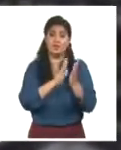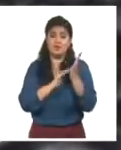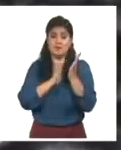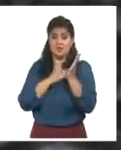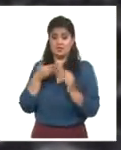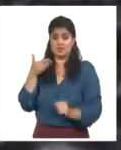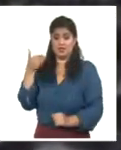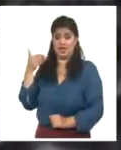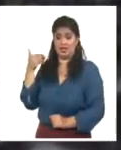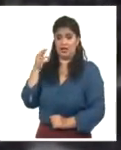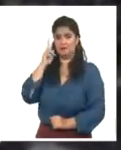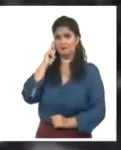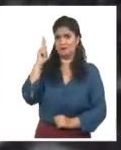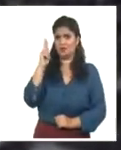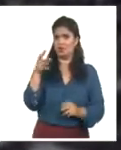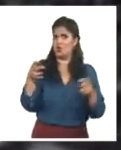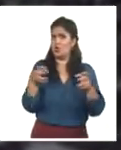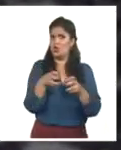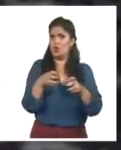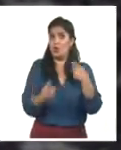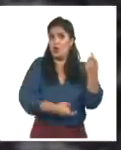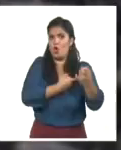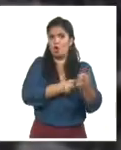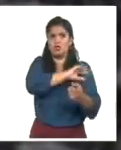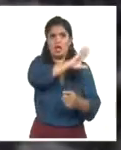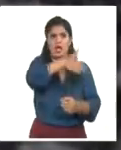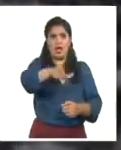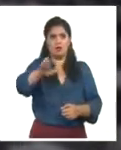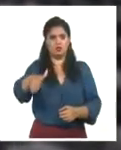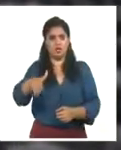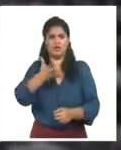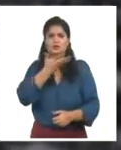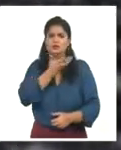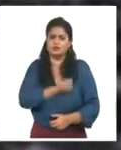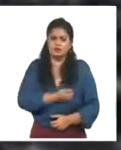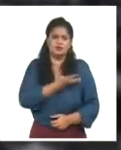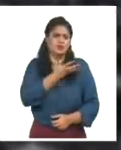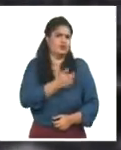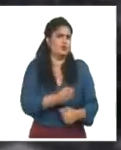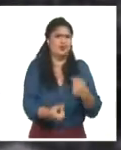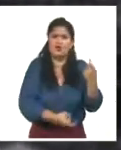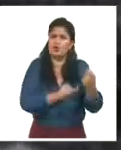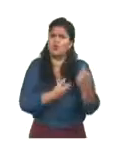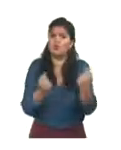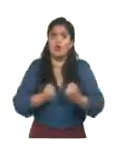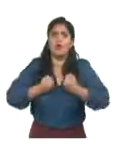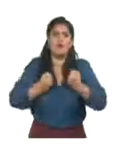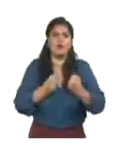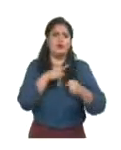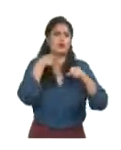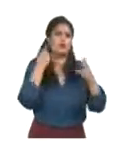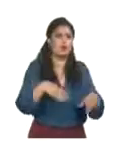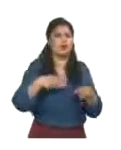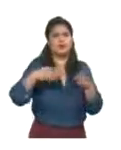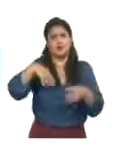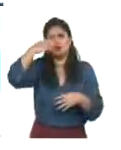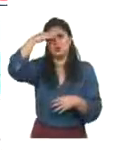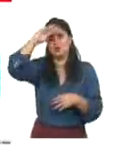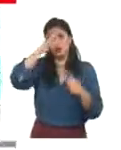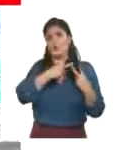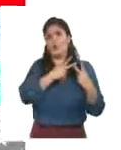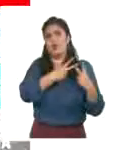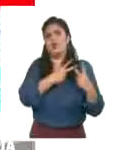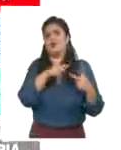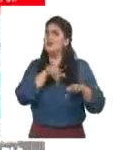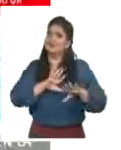era ejército rebelde en las montañas, simiente de las Fuerzas Armadas Revolucionarias. Ese primero